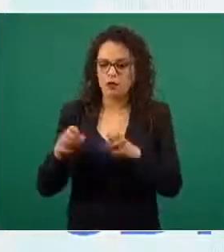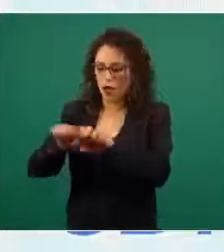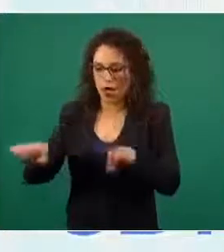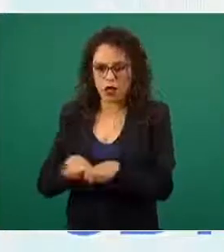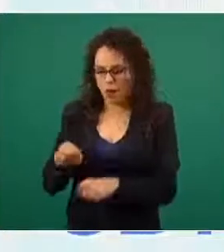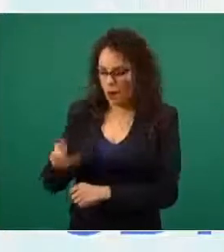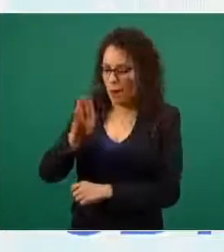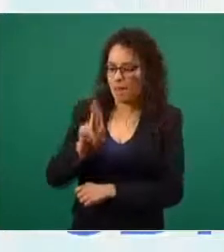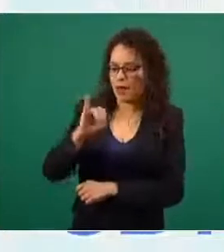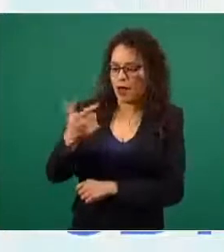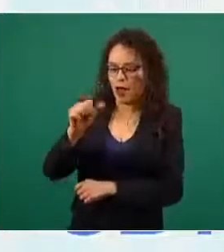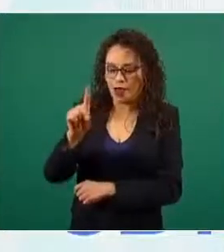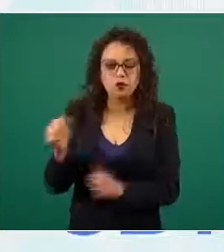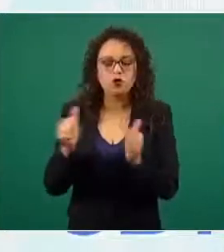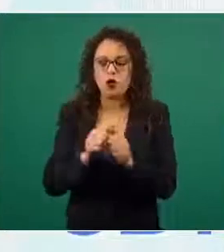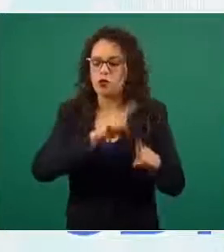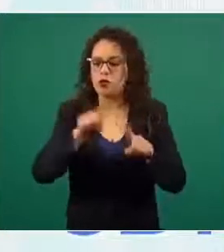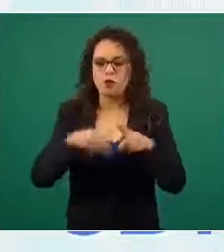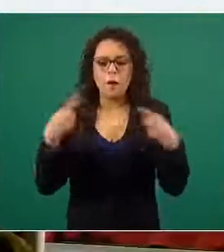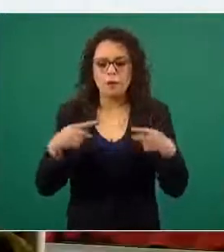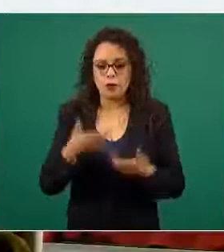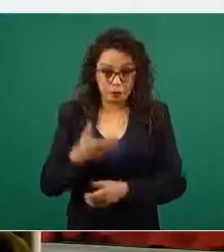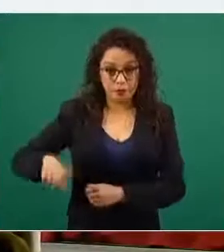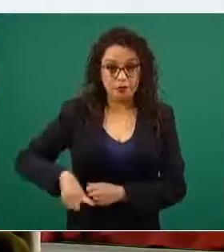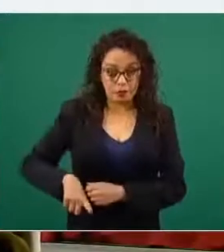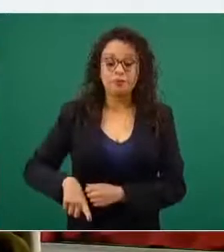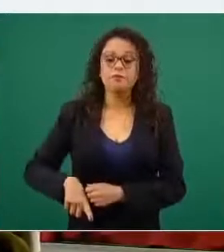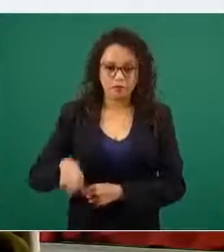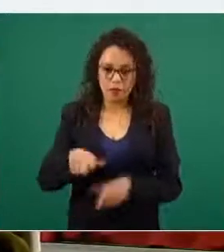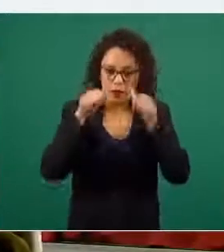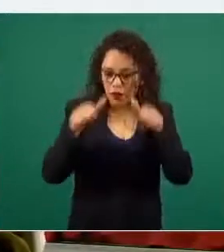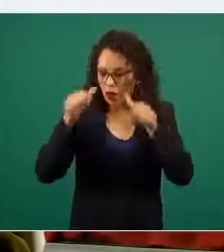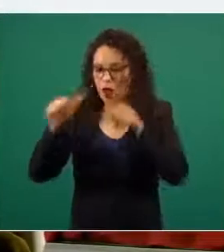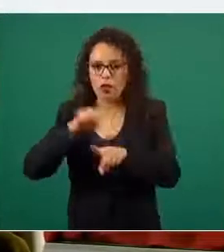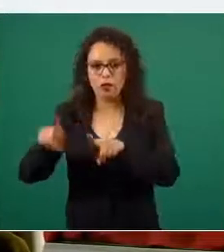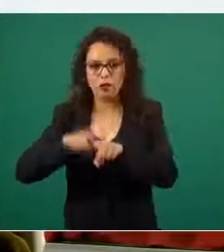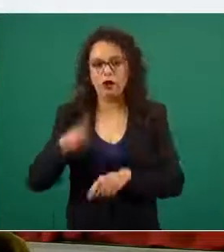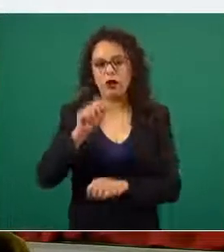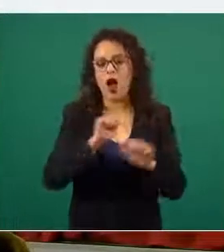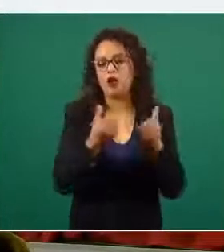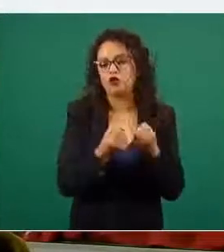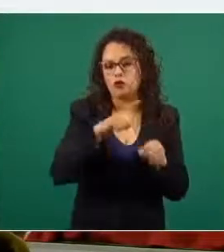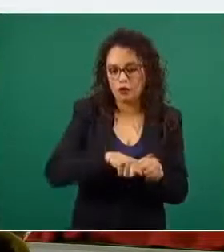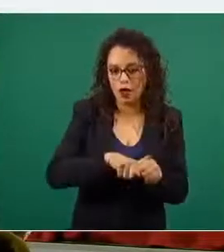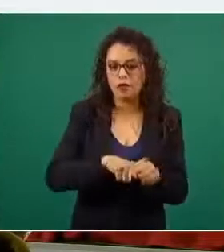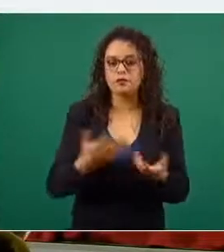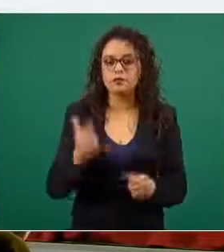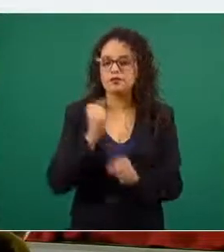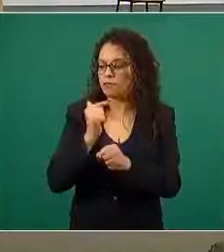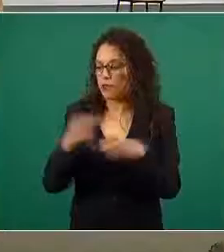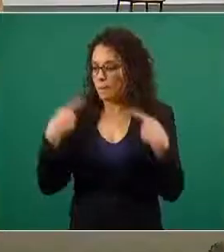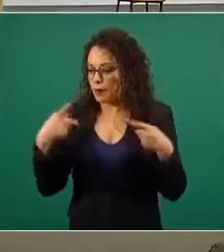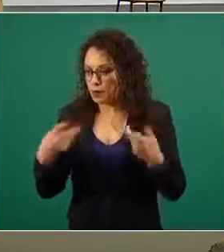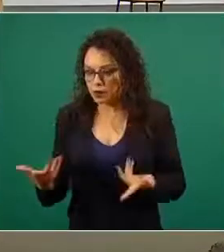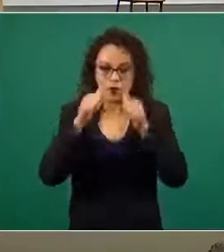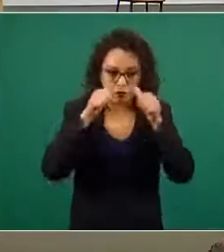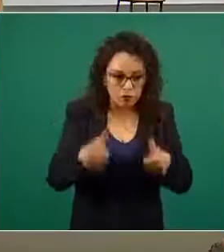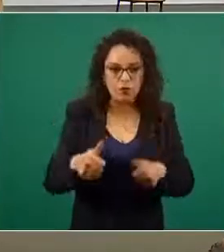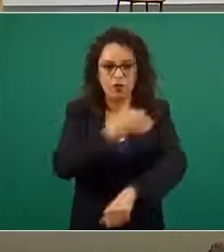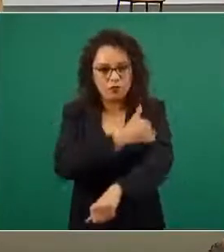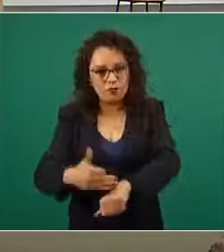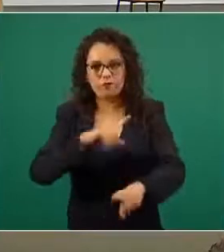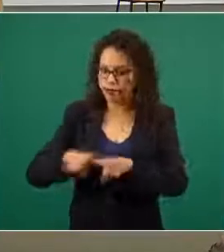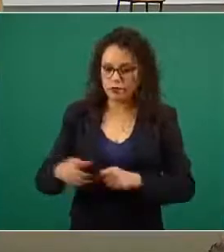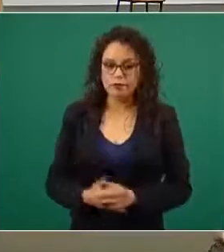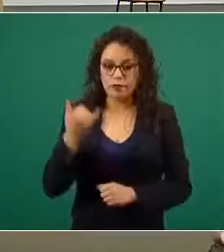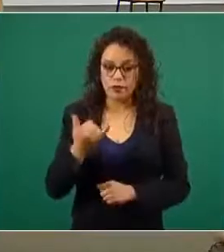por múltiples personas funcionarias que estarán activas atendiendo distintos aspectos de la movilización social, el reclutamiento, la identificación de personas, la atención a las familias y también, desde